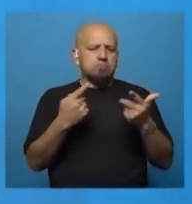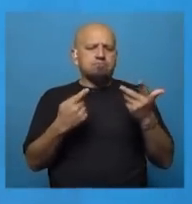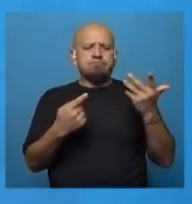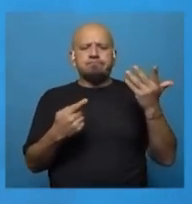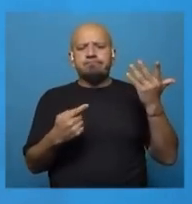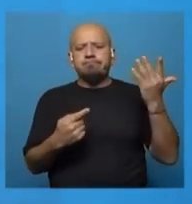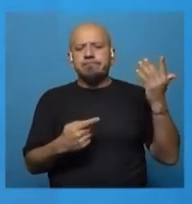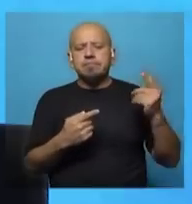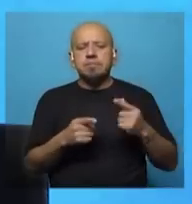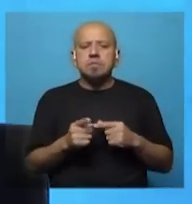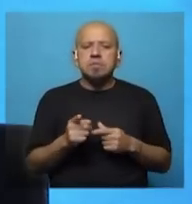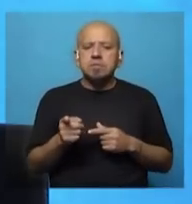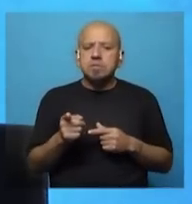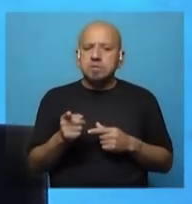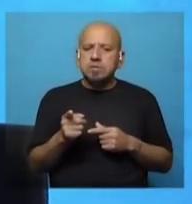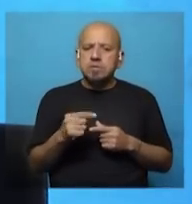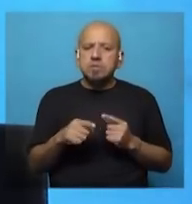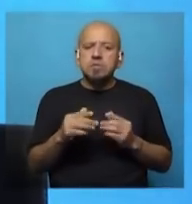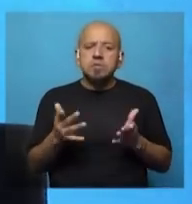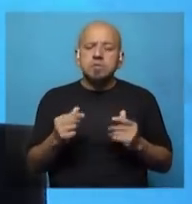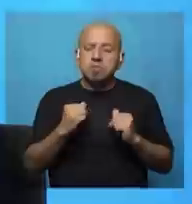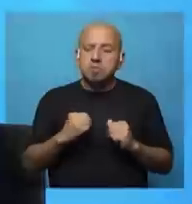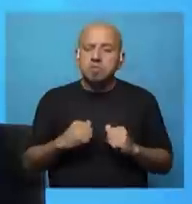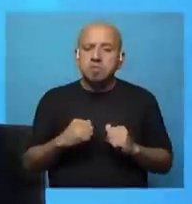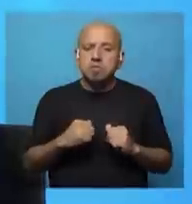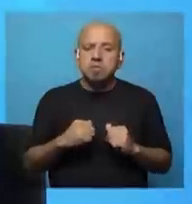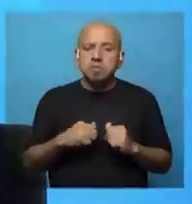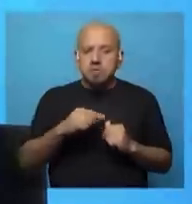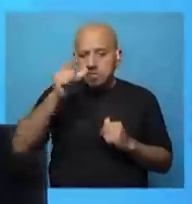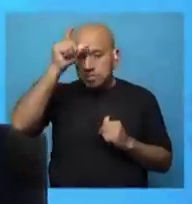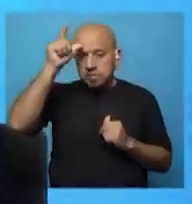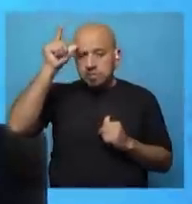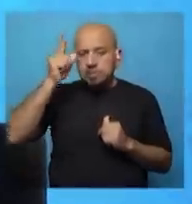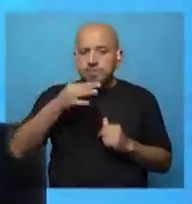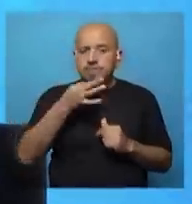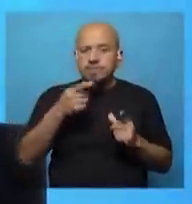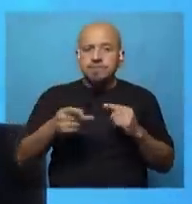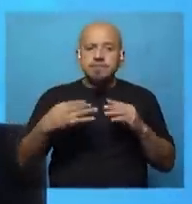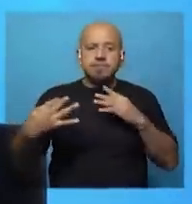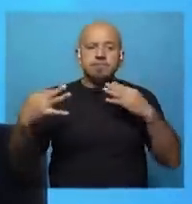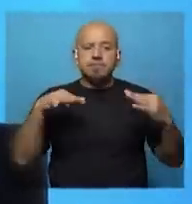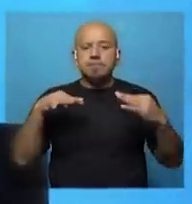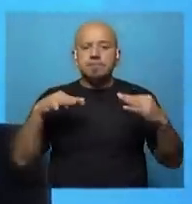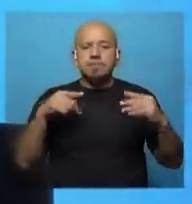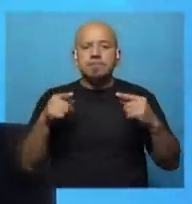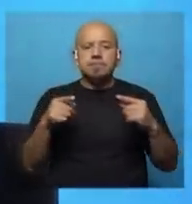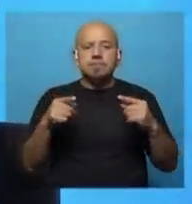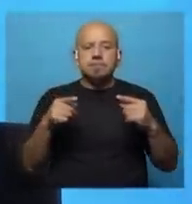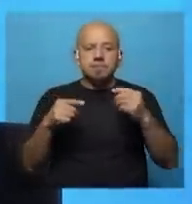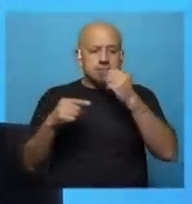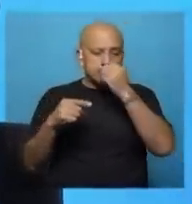de cosas no nos dan descanso el presidente de la república Hace unas horas dijo la oposición le pega todo lo que se mueve